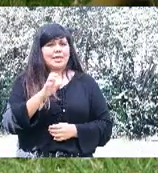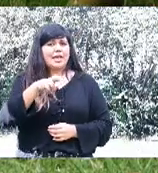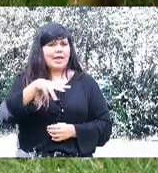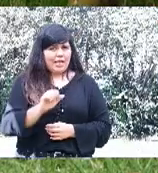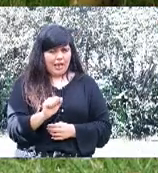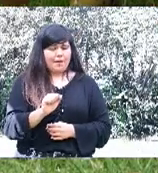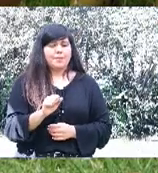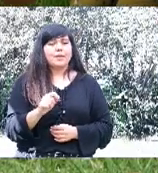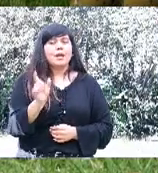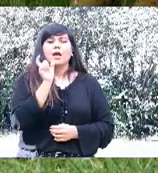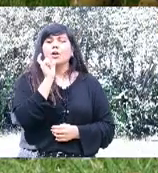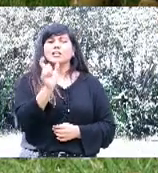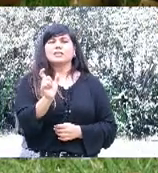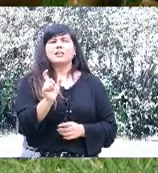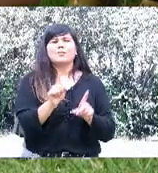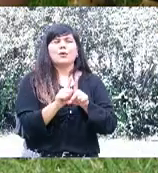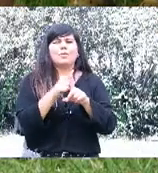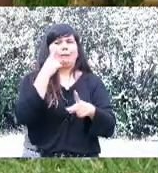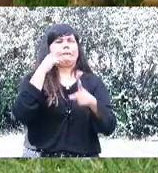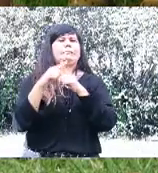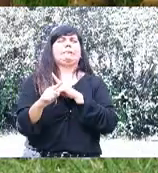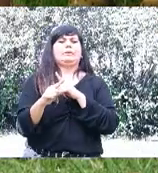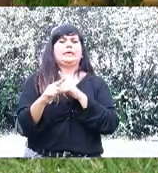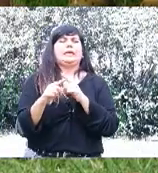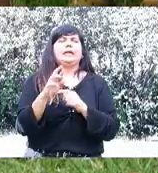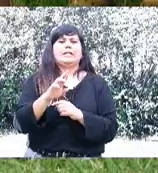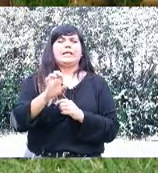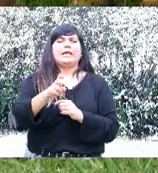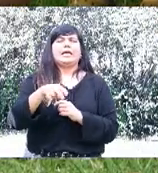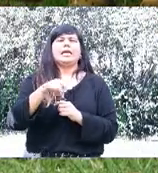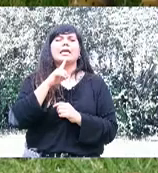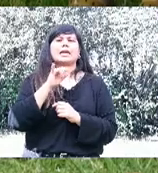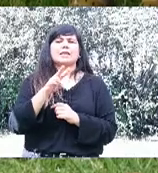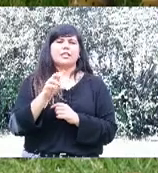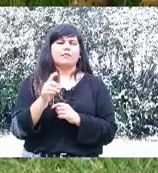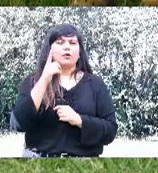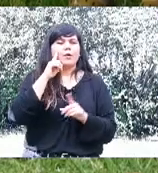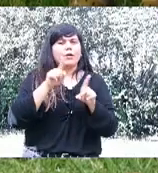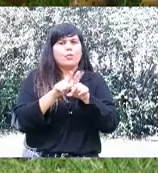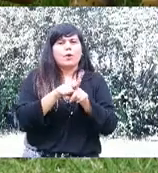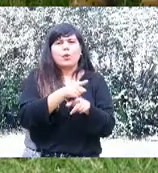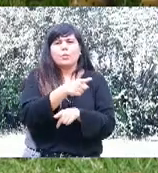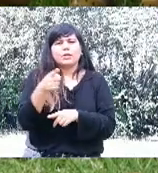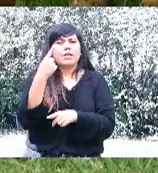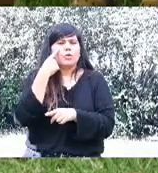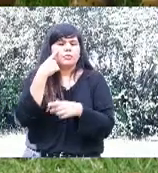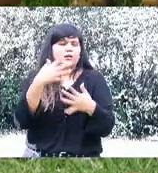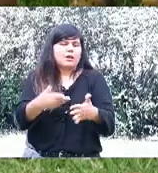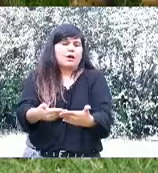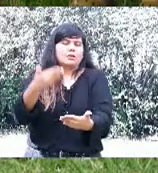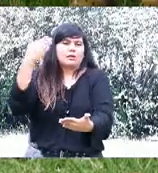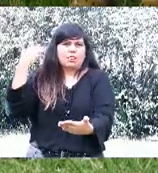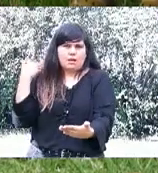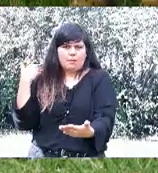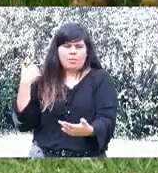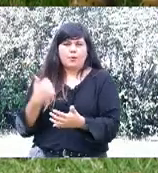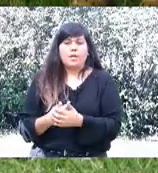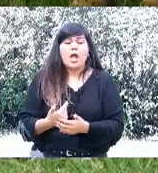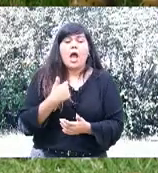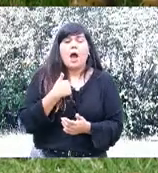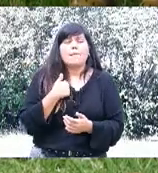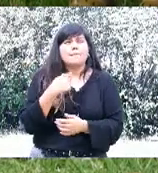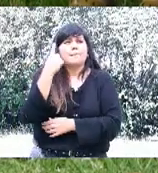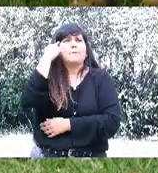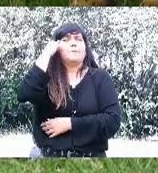como de este concepto lejano un poco de lo regenerativo pero que habla de algo que ustedes conocen hace mucho tiempo y a mí al menos me